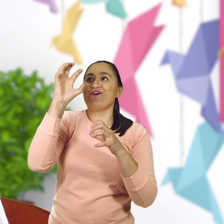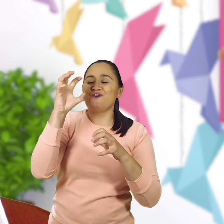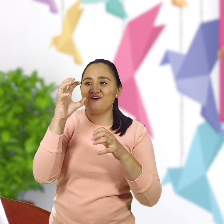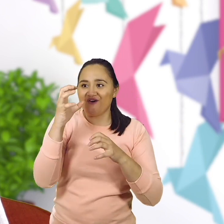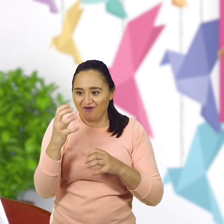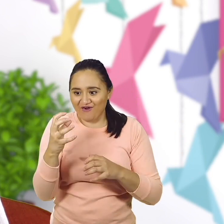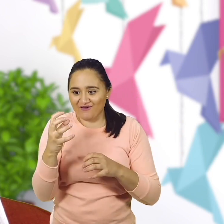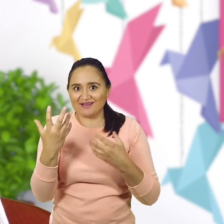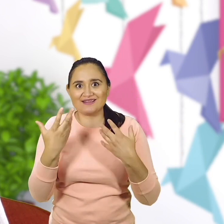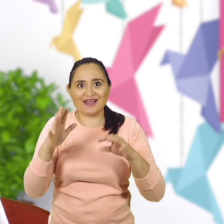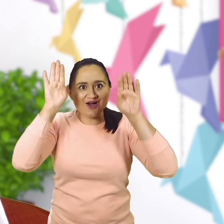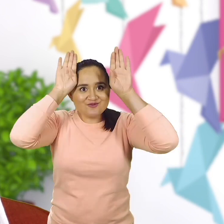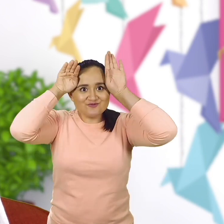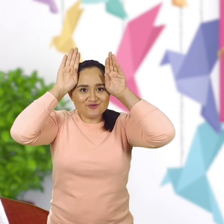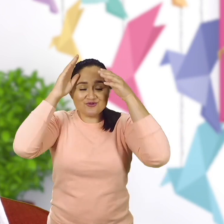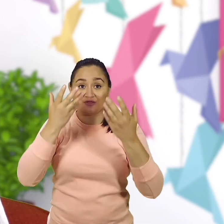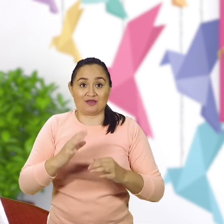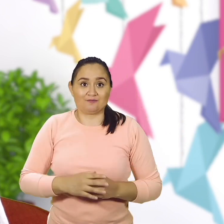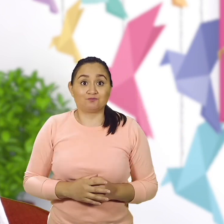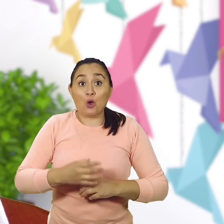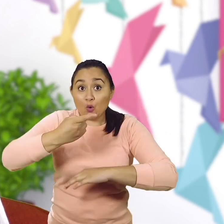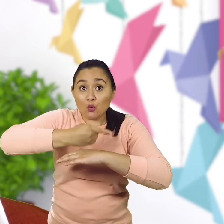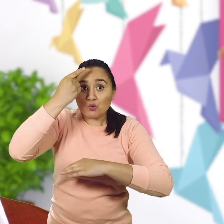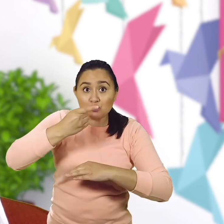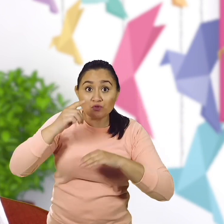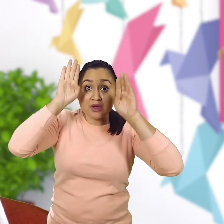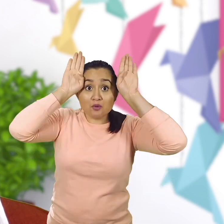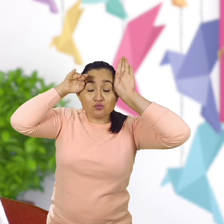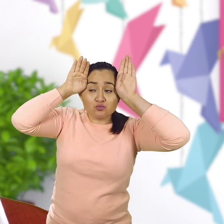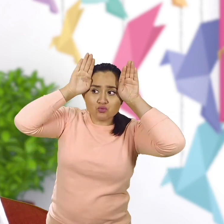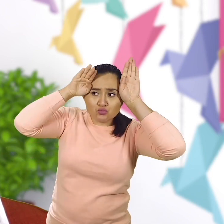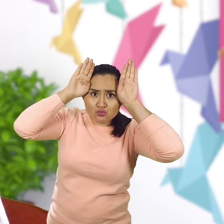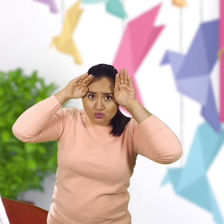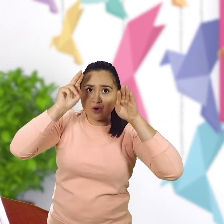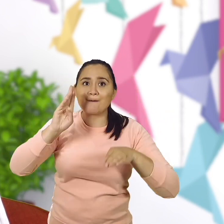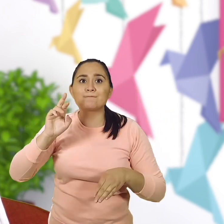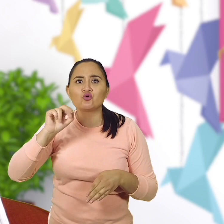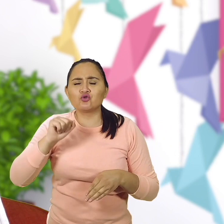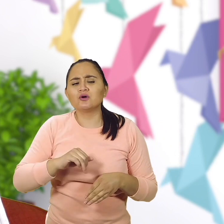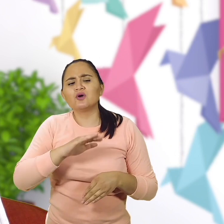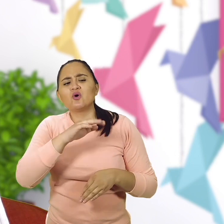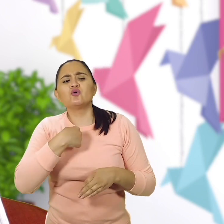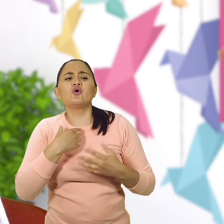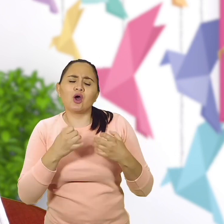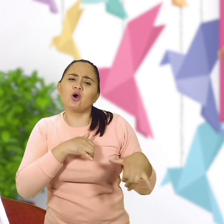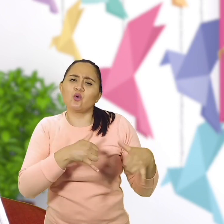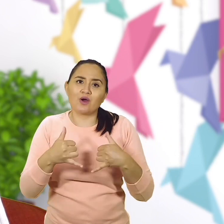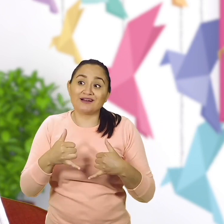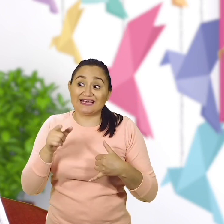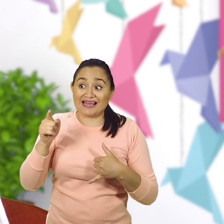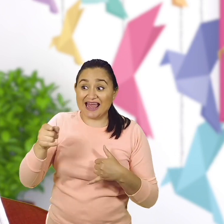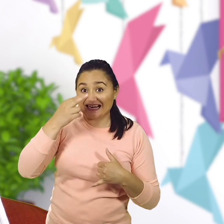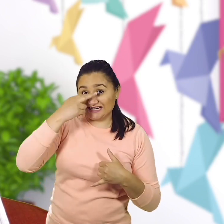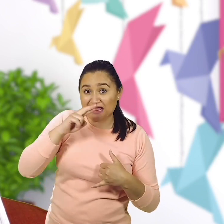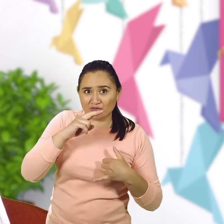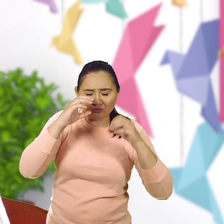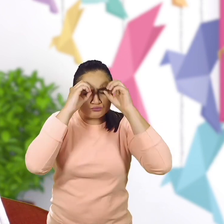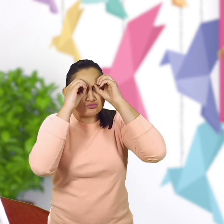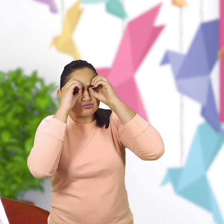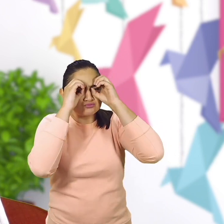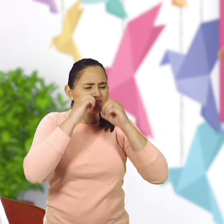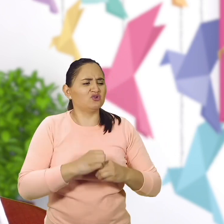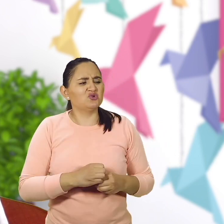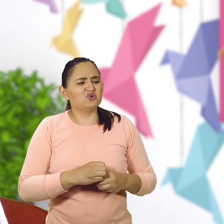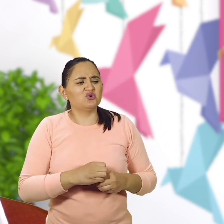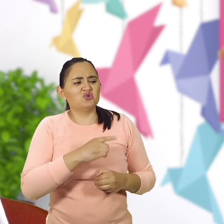serlo. Un día, Bruno se animó a pedir a sus compañeros que lo dejaran jugar, pero Miguel, el ratón sabelotodo,